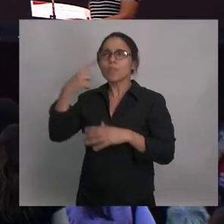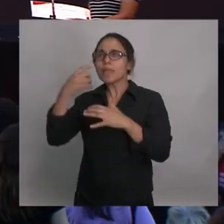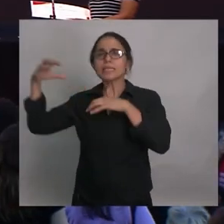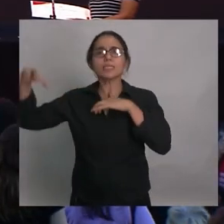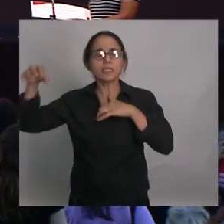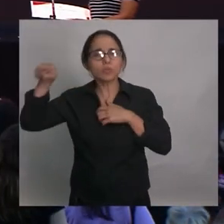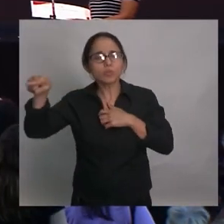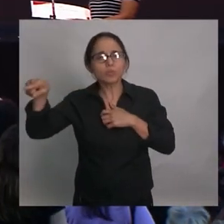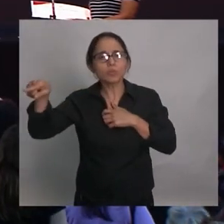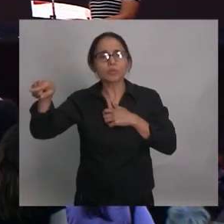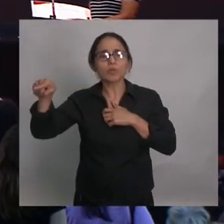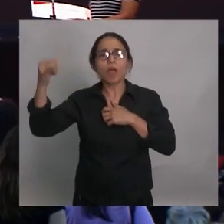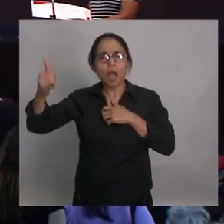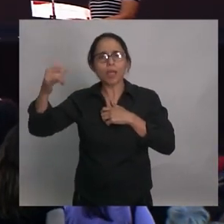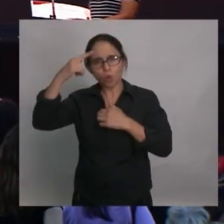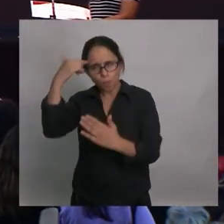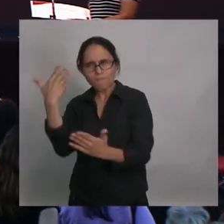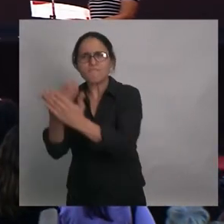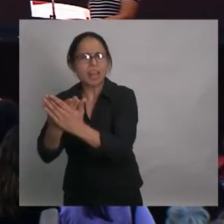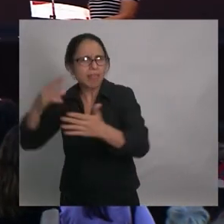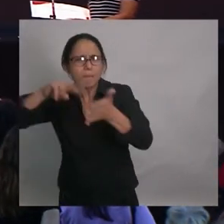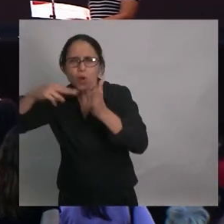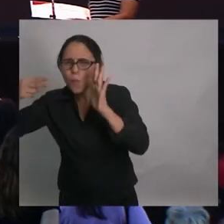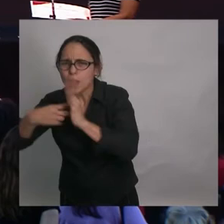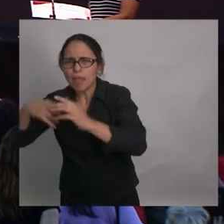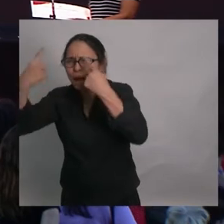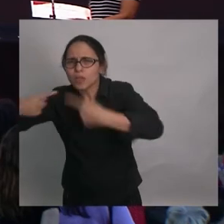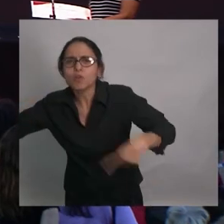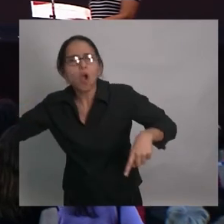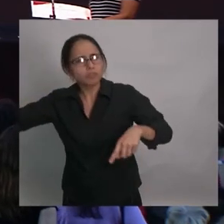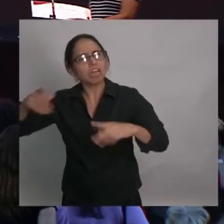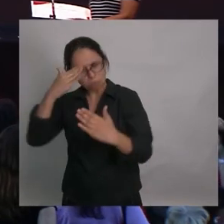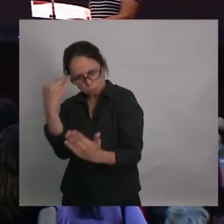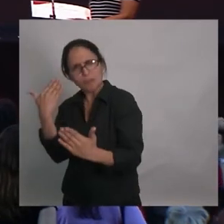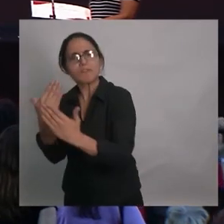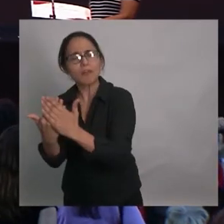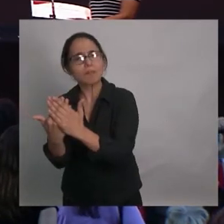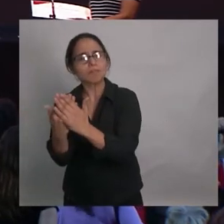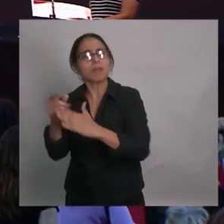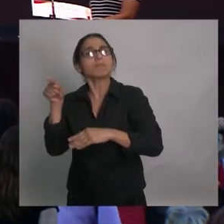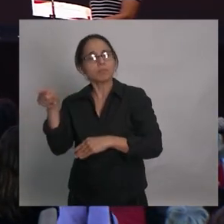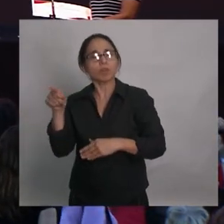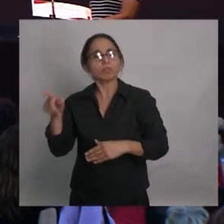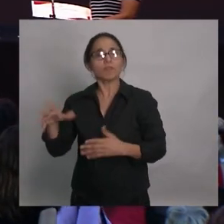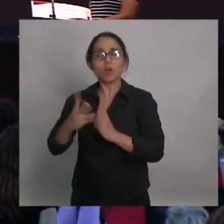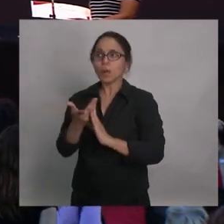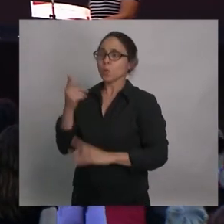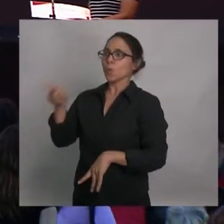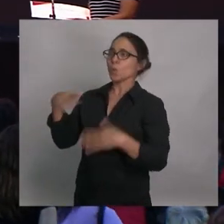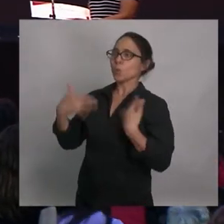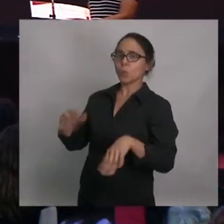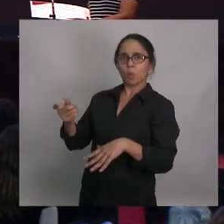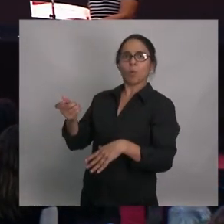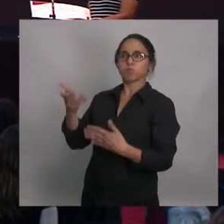de enfrentar todos los problemas que ha enfrentado cuando los ha tenido y en esto también ha sido un ejemplo para muchos de nosotros